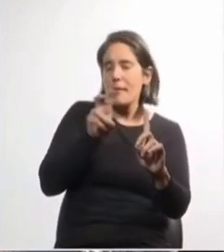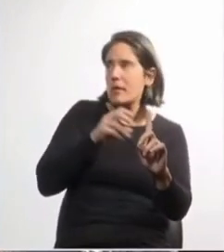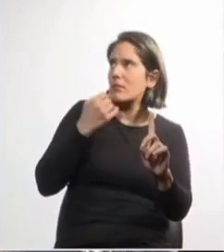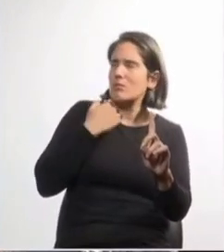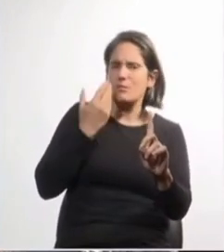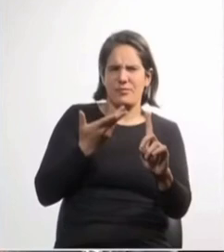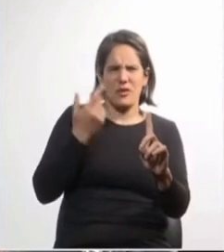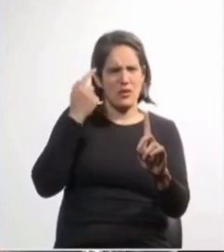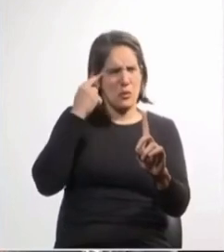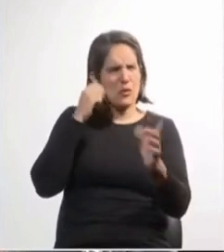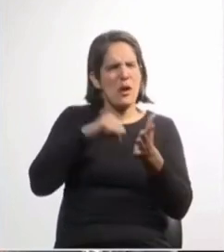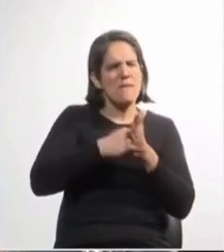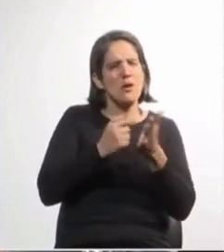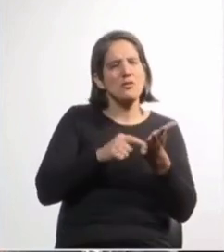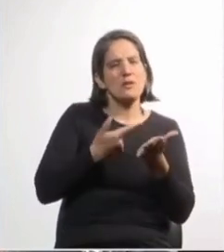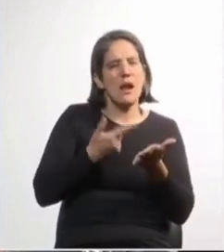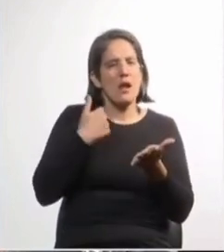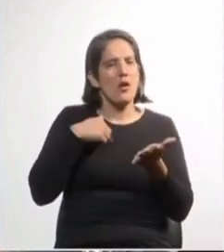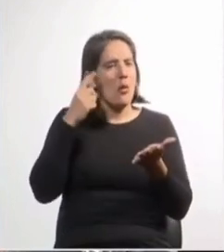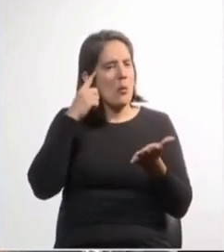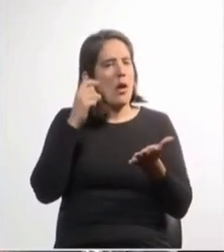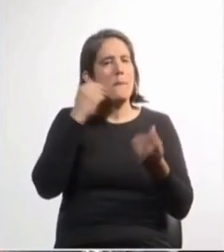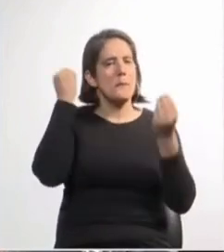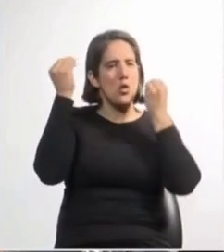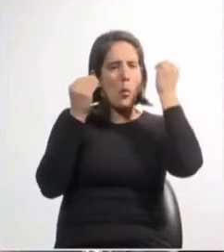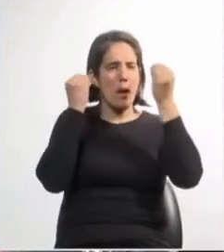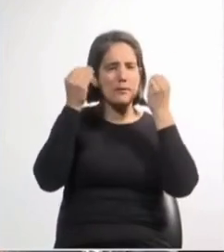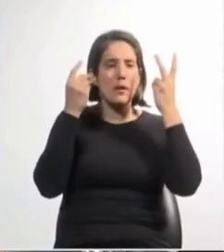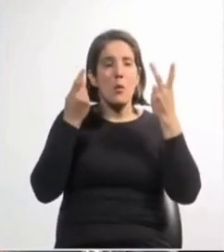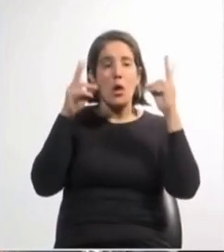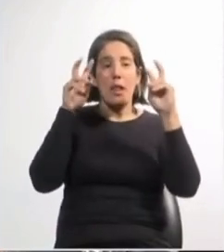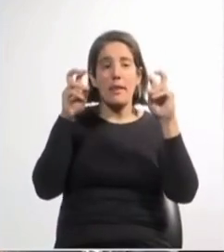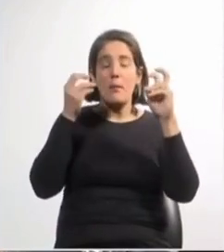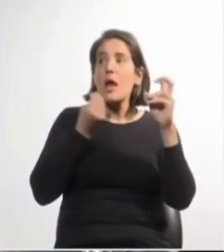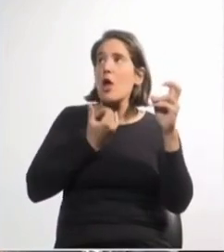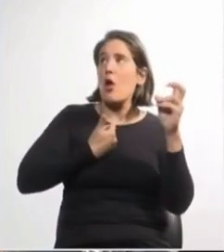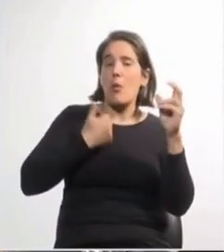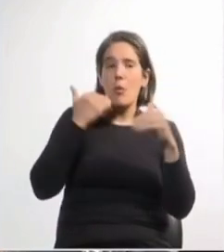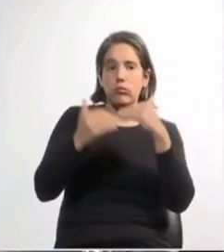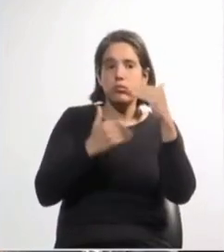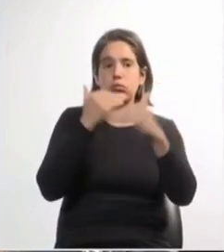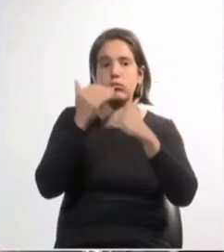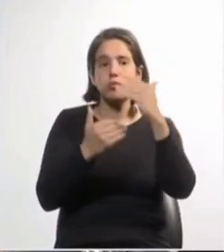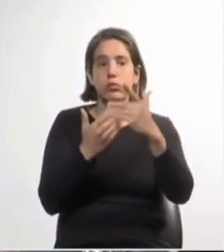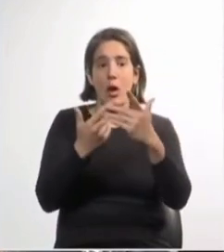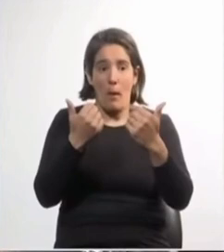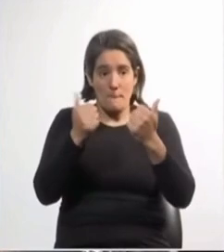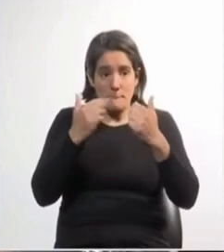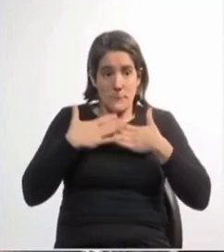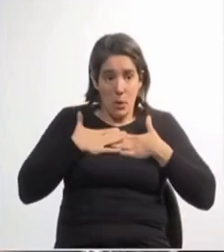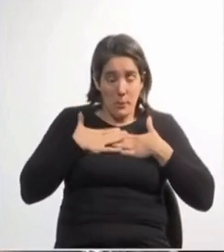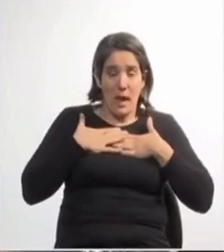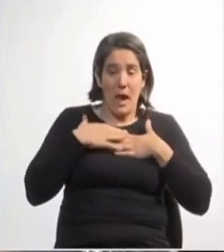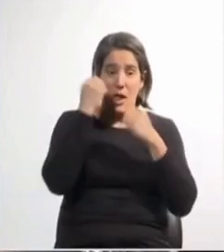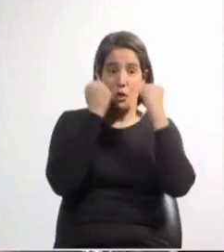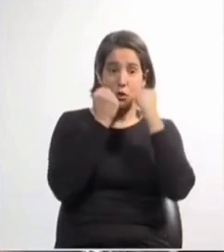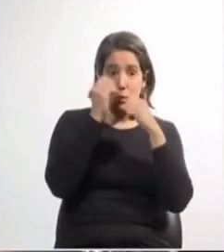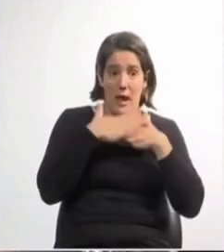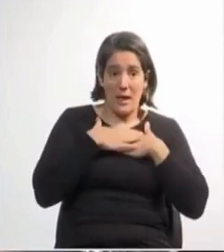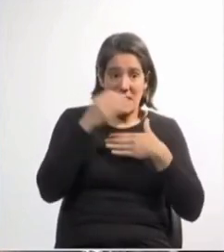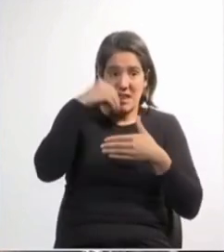pregunto si el Banco Central también no tendría que preocuparse por cómo evoluciona su propio balance.